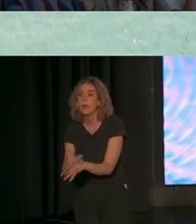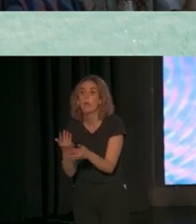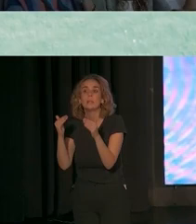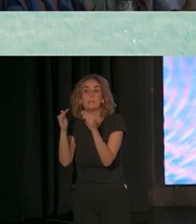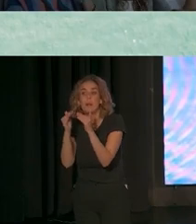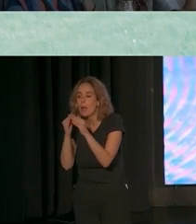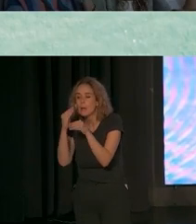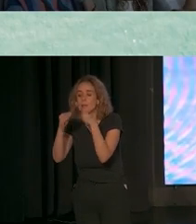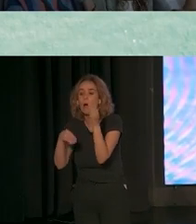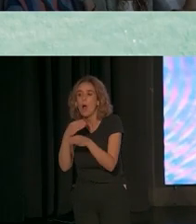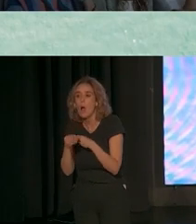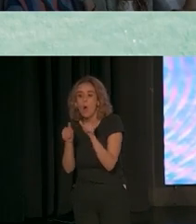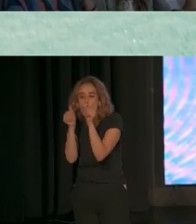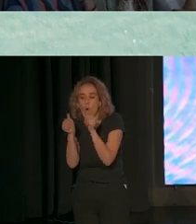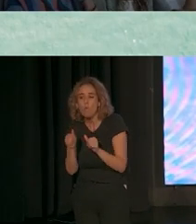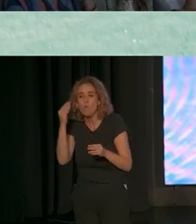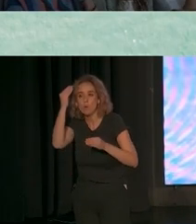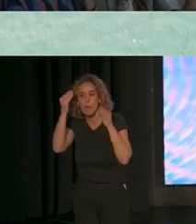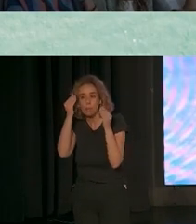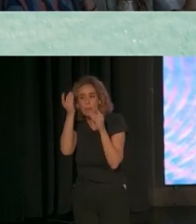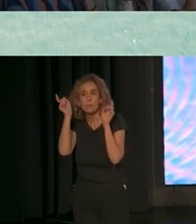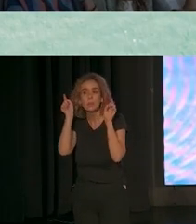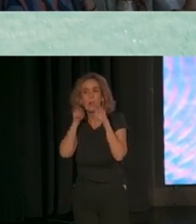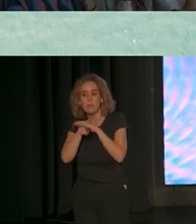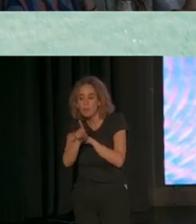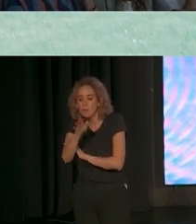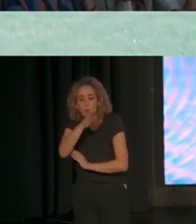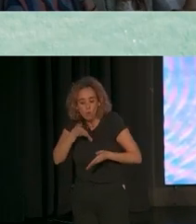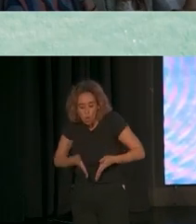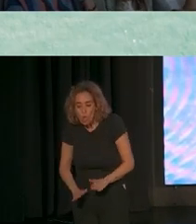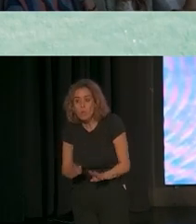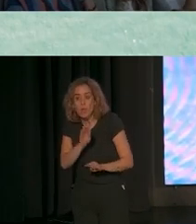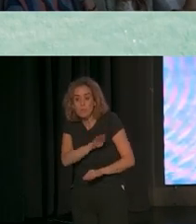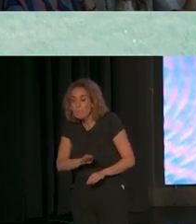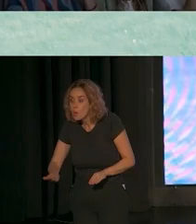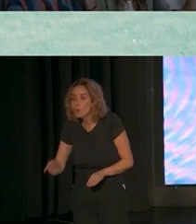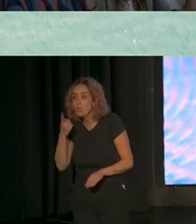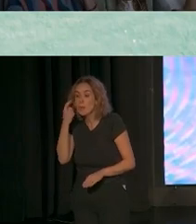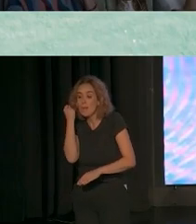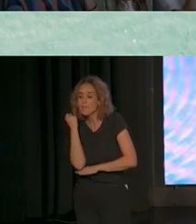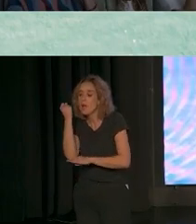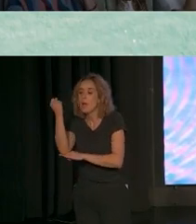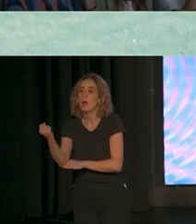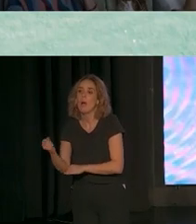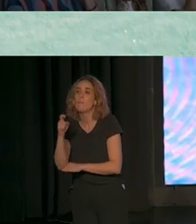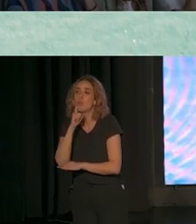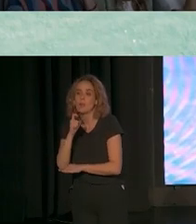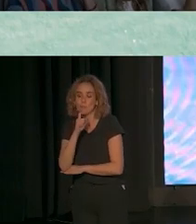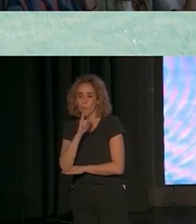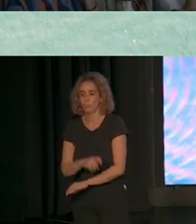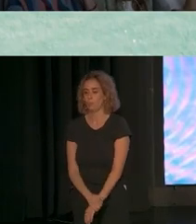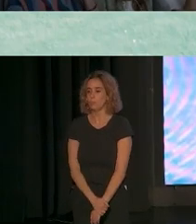en casa o formas de pensar en el desarrollo de sus hijos y ver cómo pueden apoyar ese desarrollo lo máximo